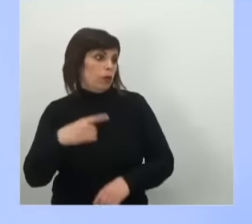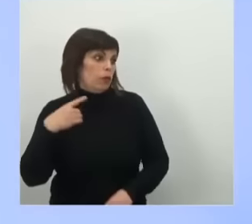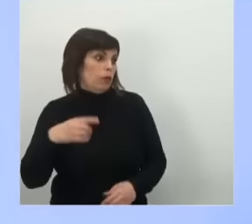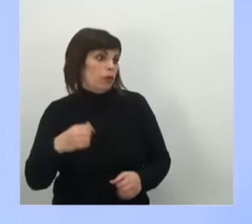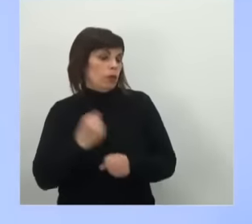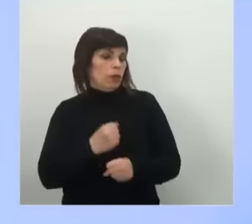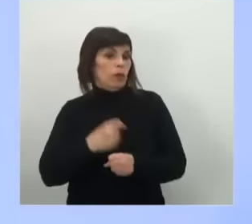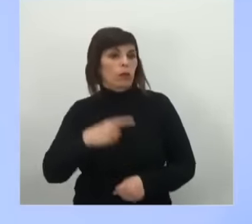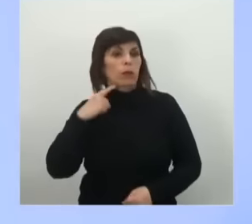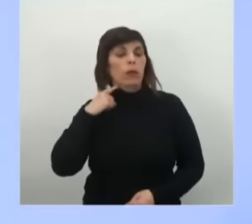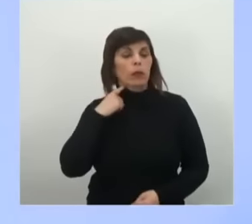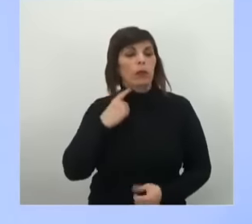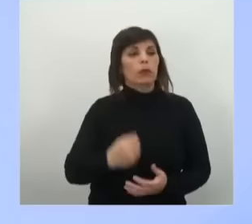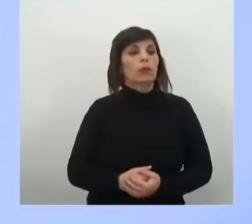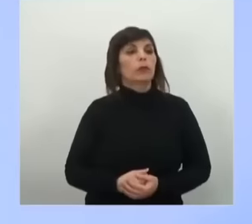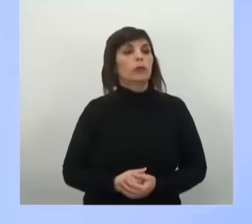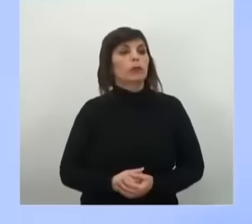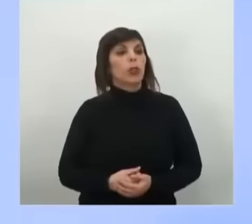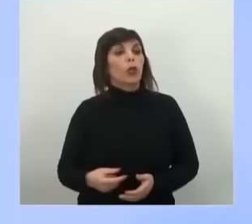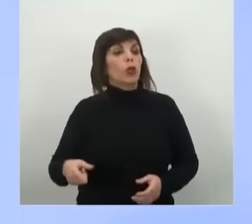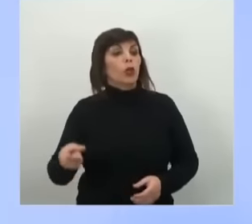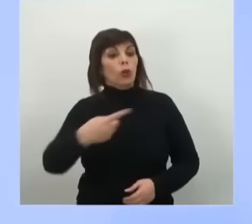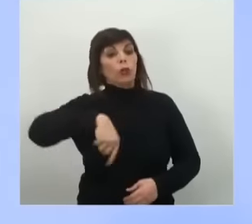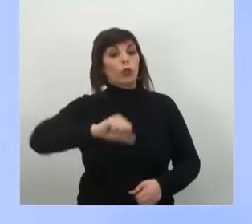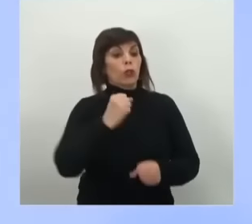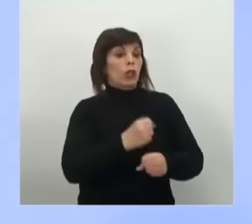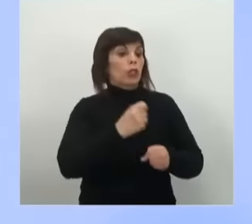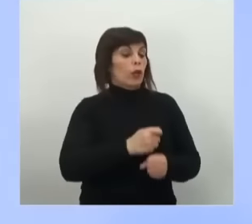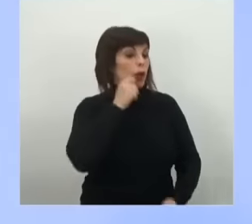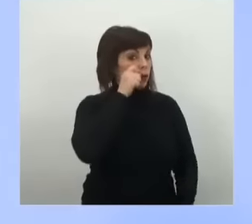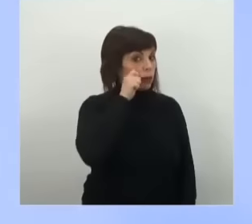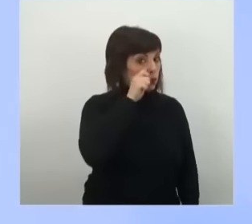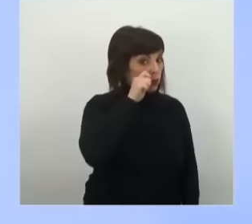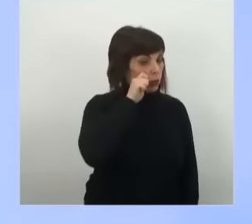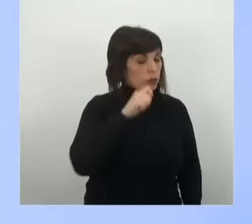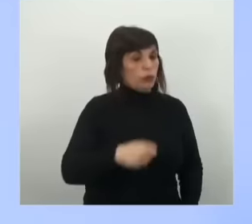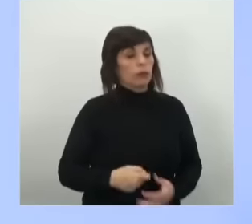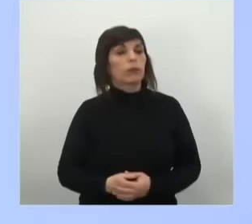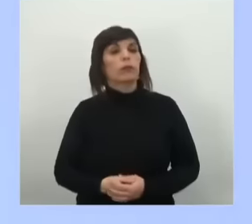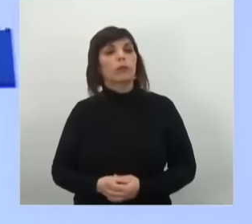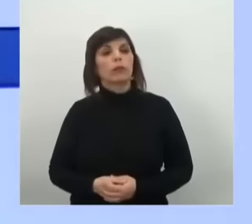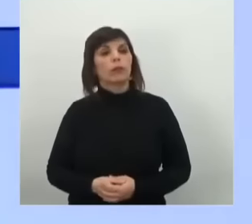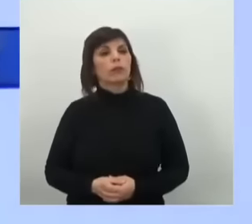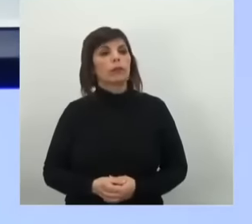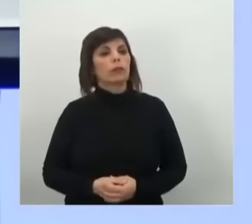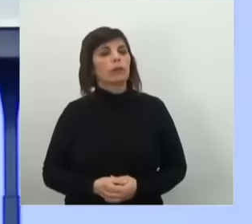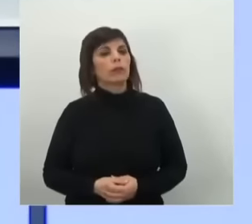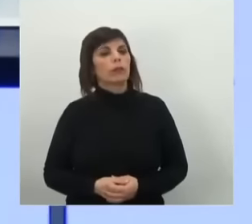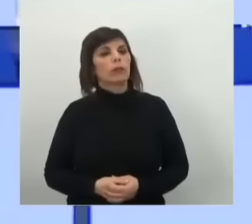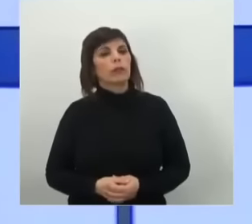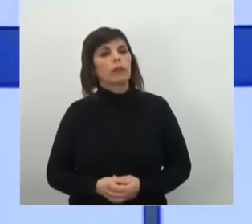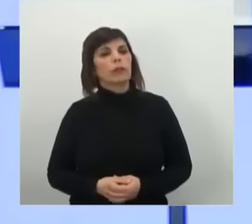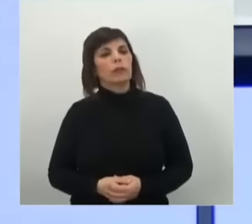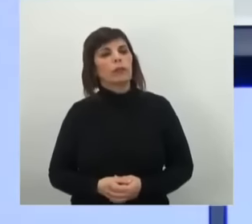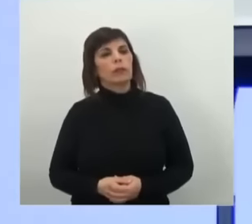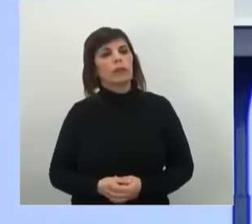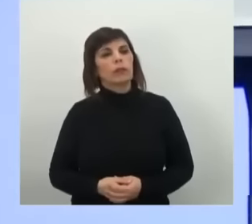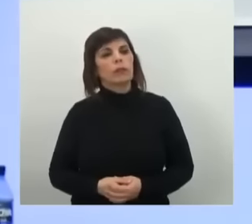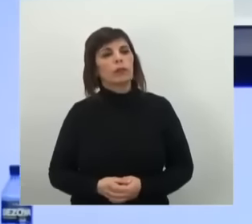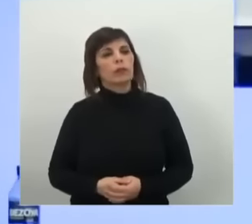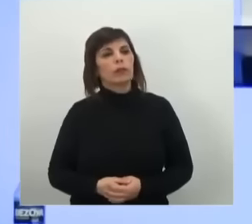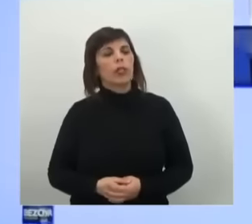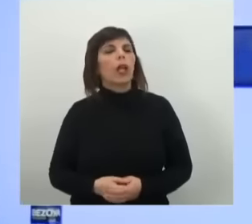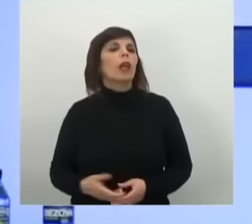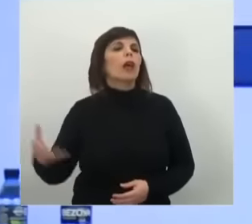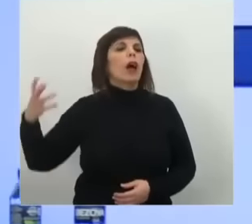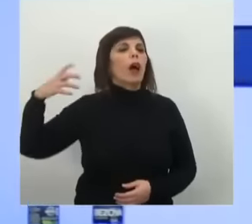así en el área de turismo y resulta ser que aparece alguien como un cliente bien interesante que venía de otro país